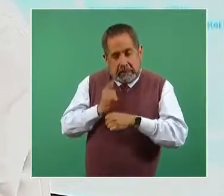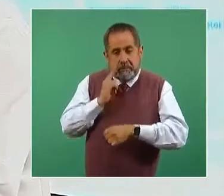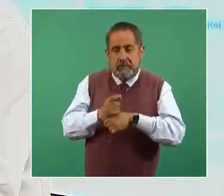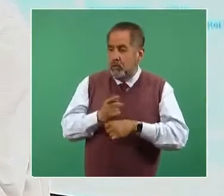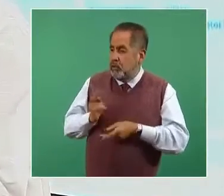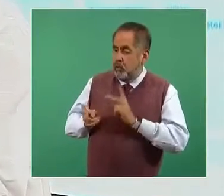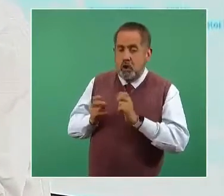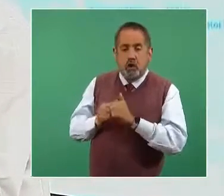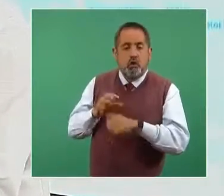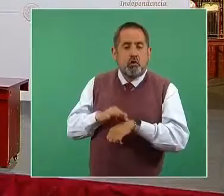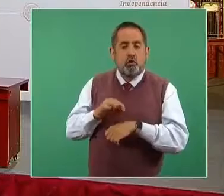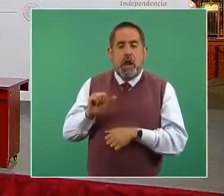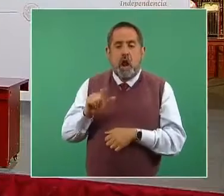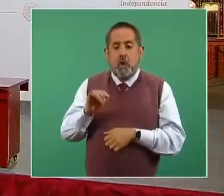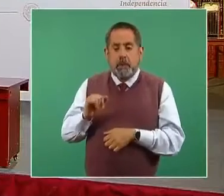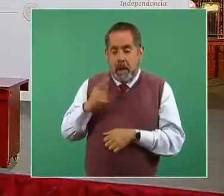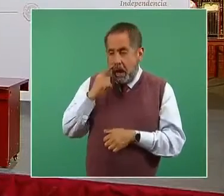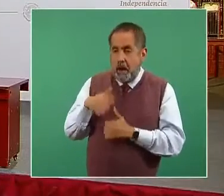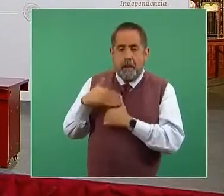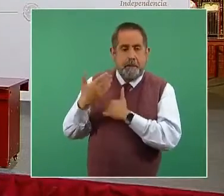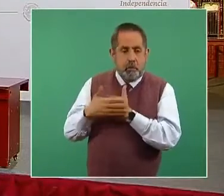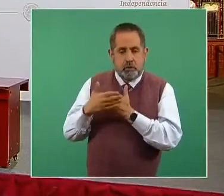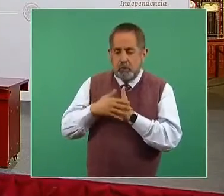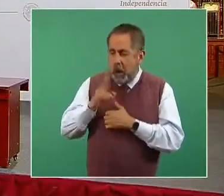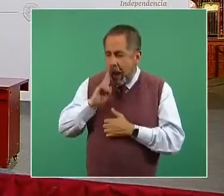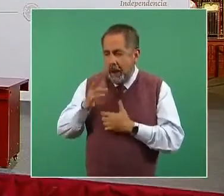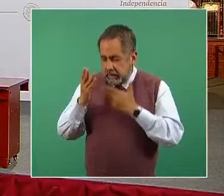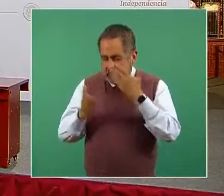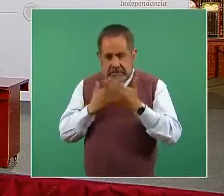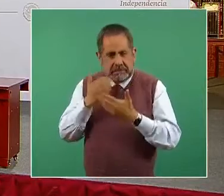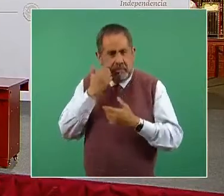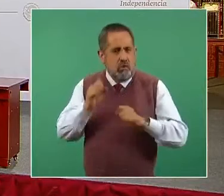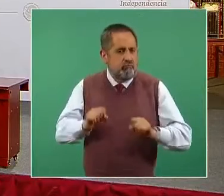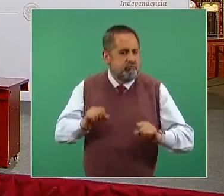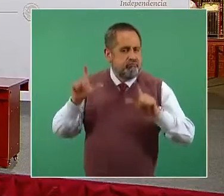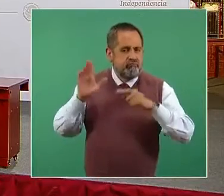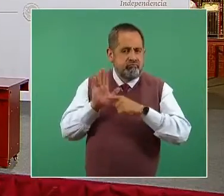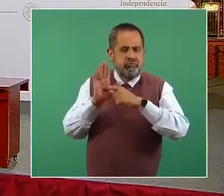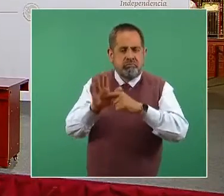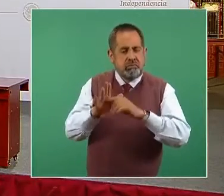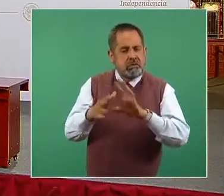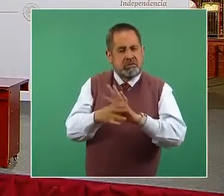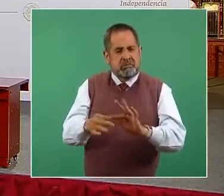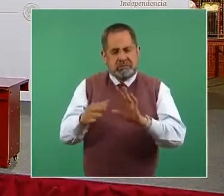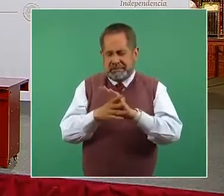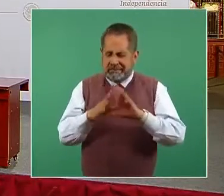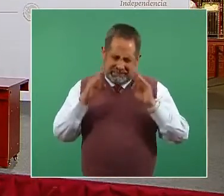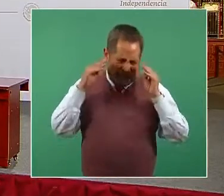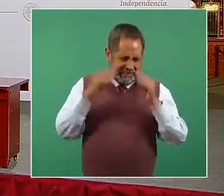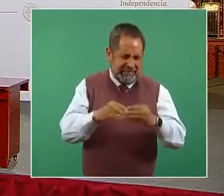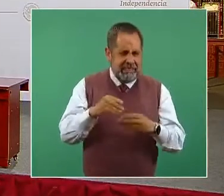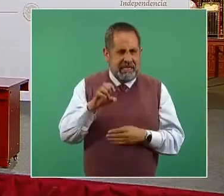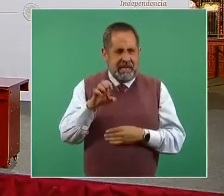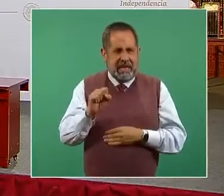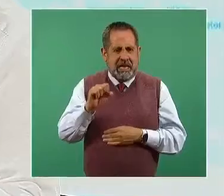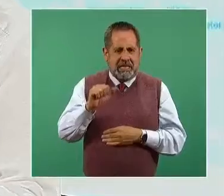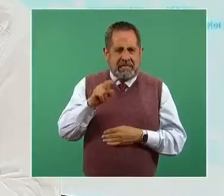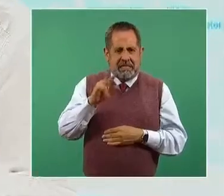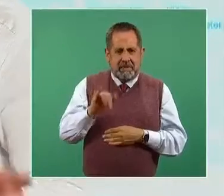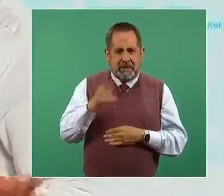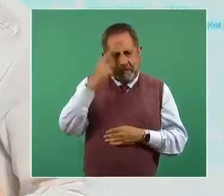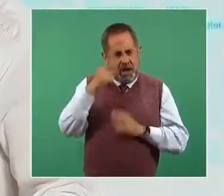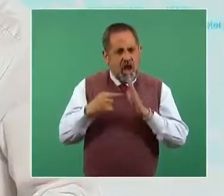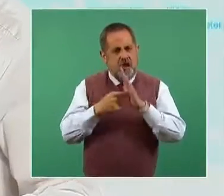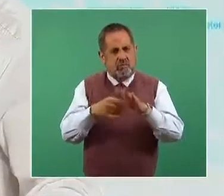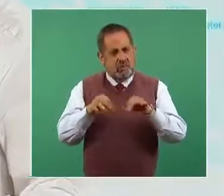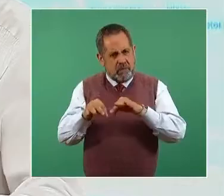con el doctor Alomía que en próxima fecha queremos presentar una sesión prácticamente dedicada a puros SAVIs para